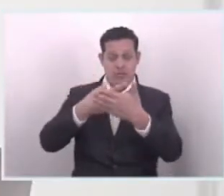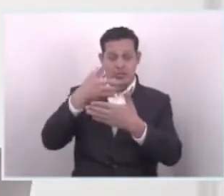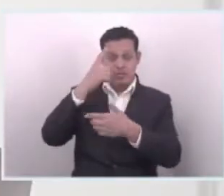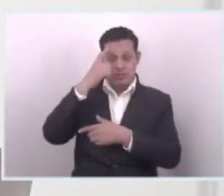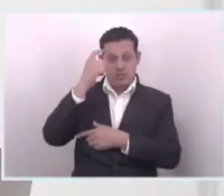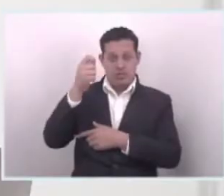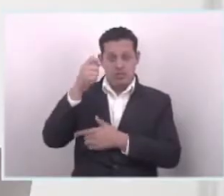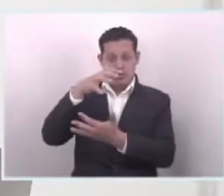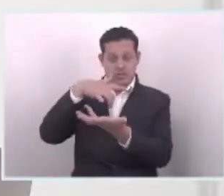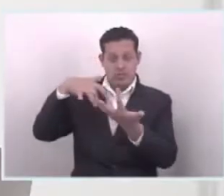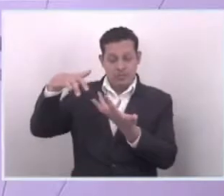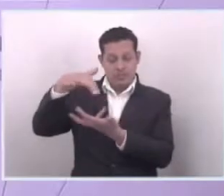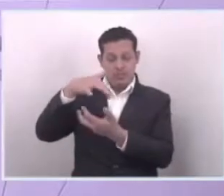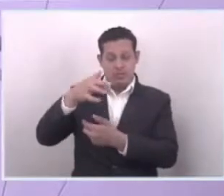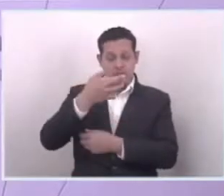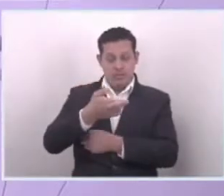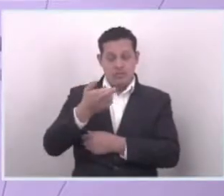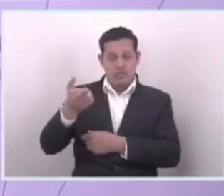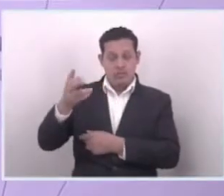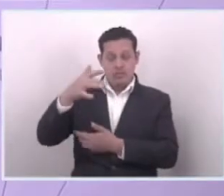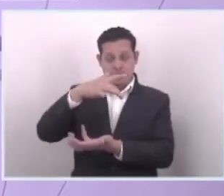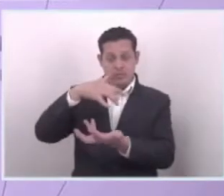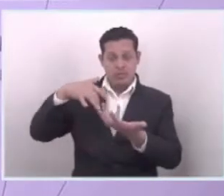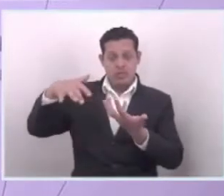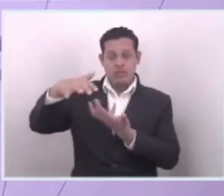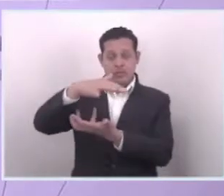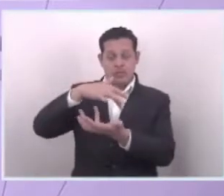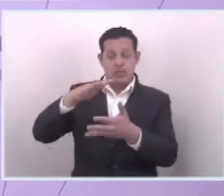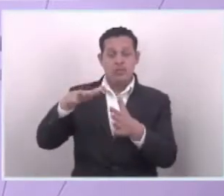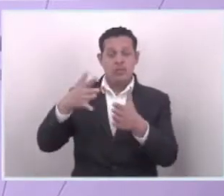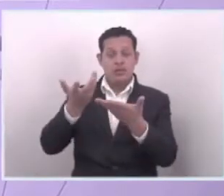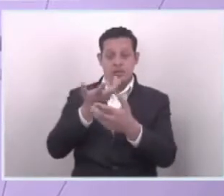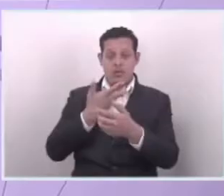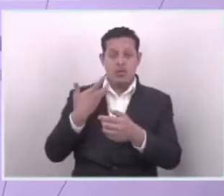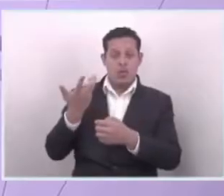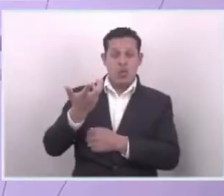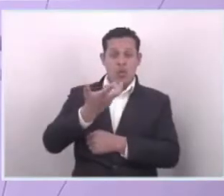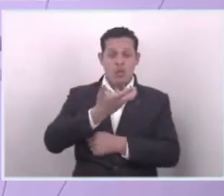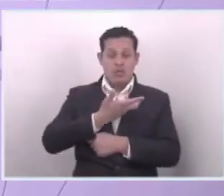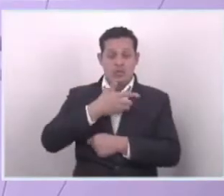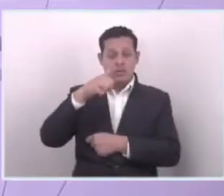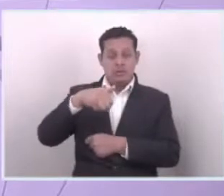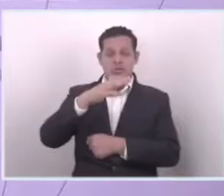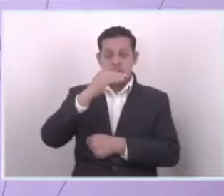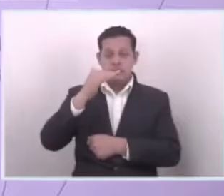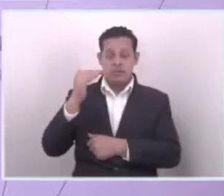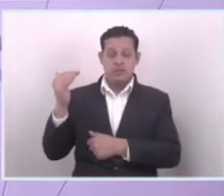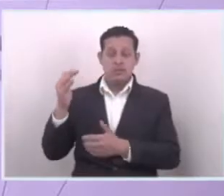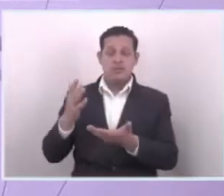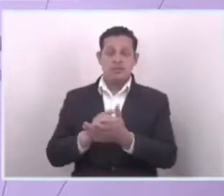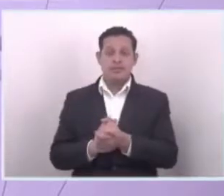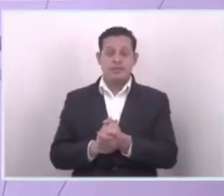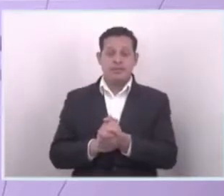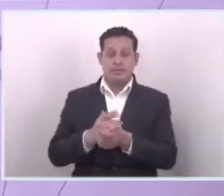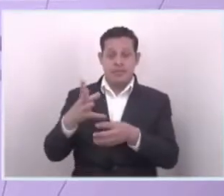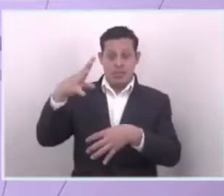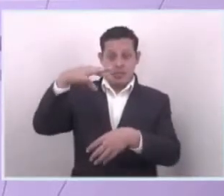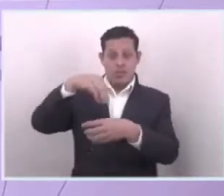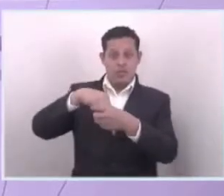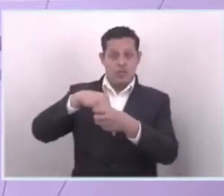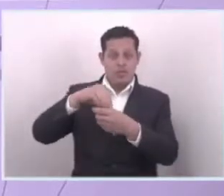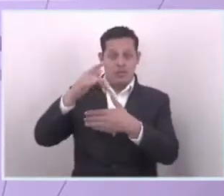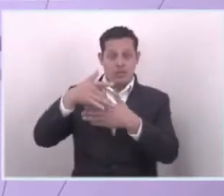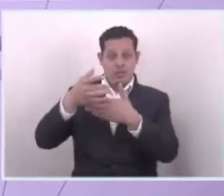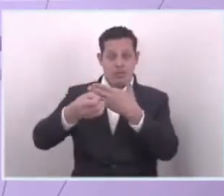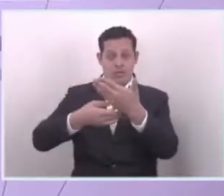conocimiento geocientífico de los recursos naturales de todo el país. Adicionalmente, vamos a